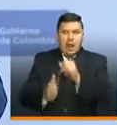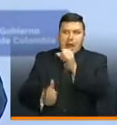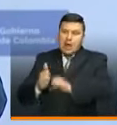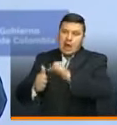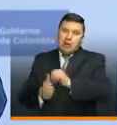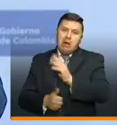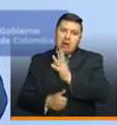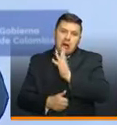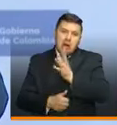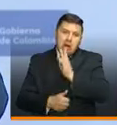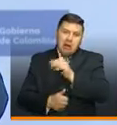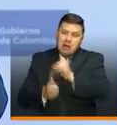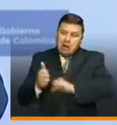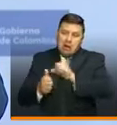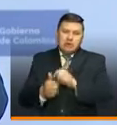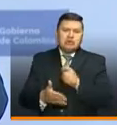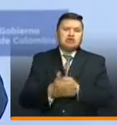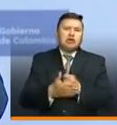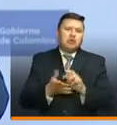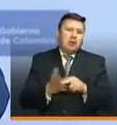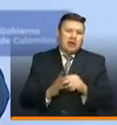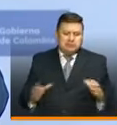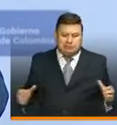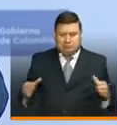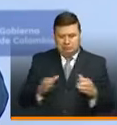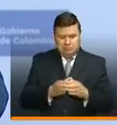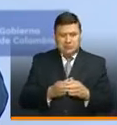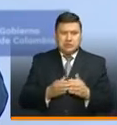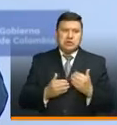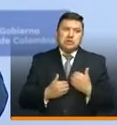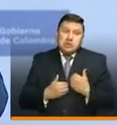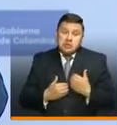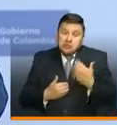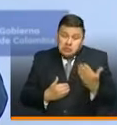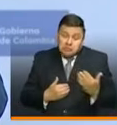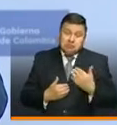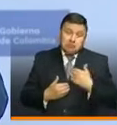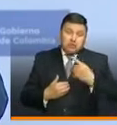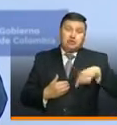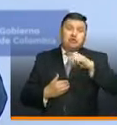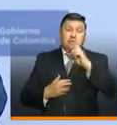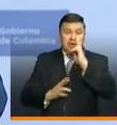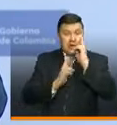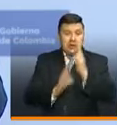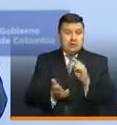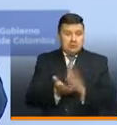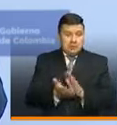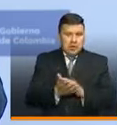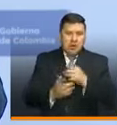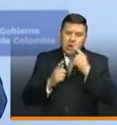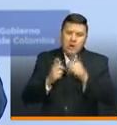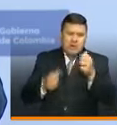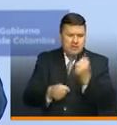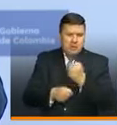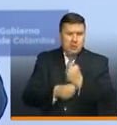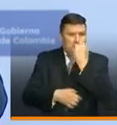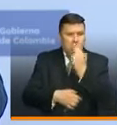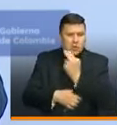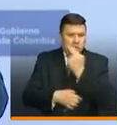los aliados, socios de este proceso. Me arranco quizás por no solo reconocer la gran labor que han